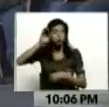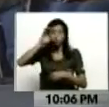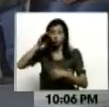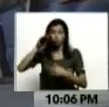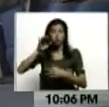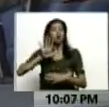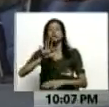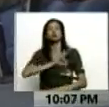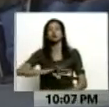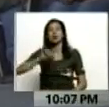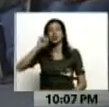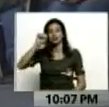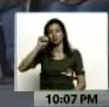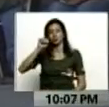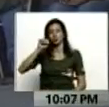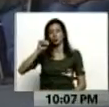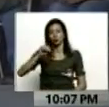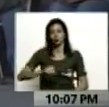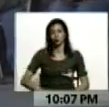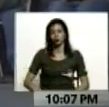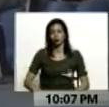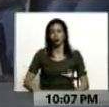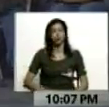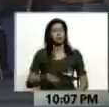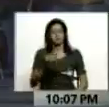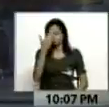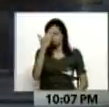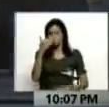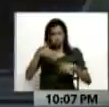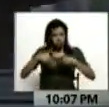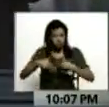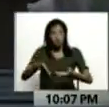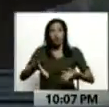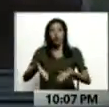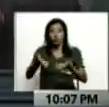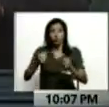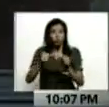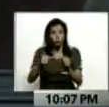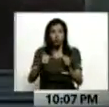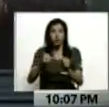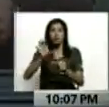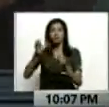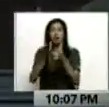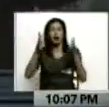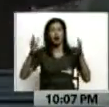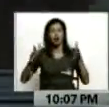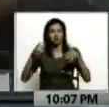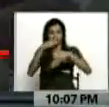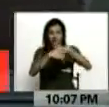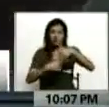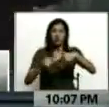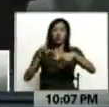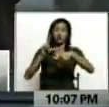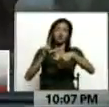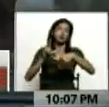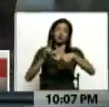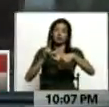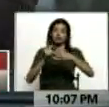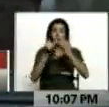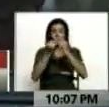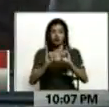palante es el socialismo palante es la patria perpetua grande independiente